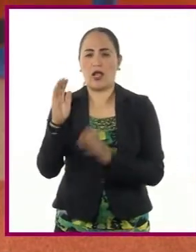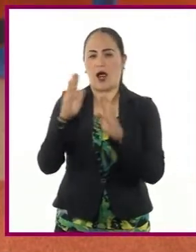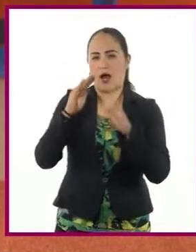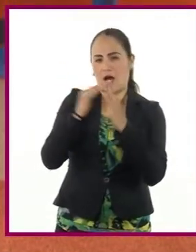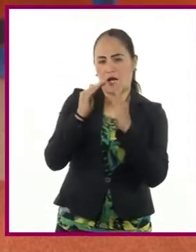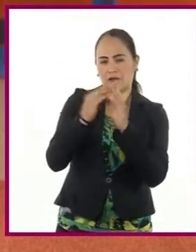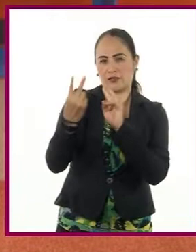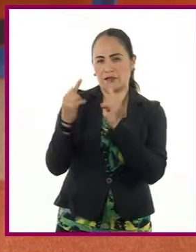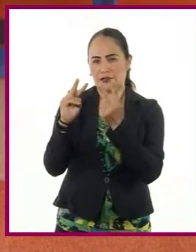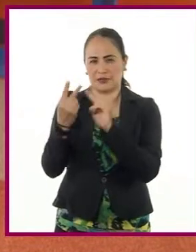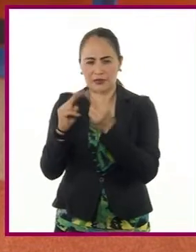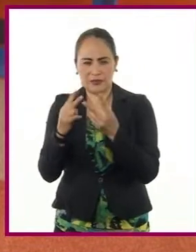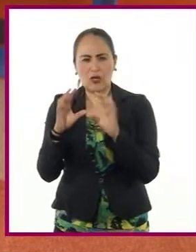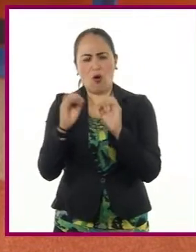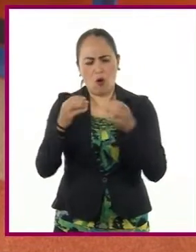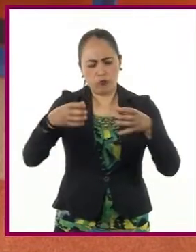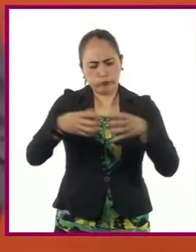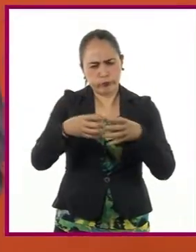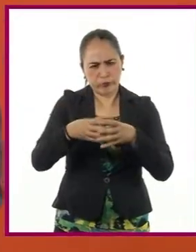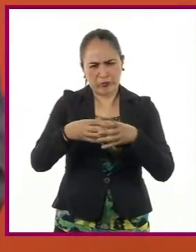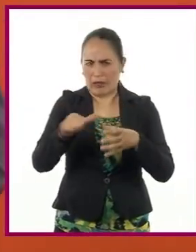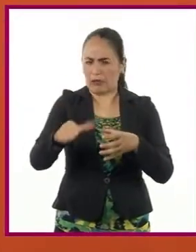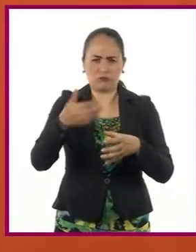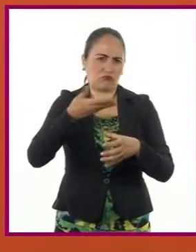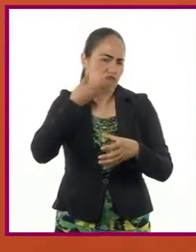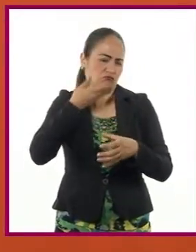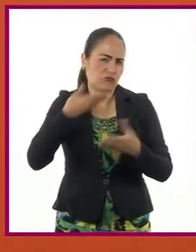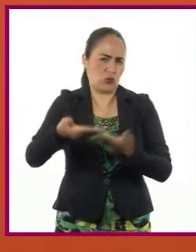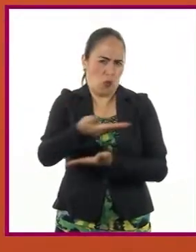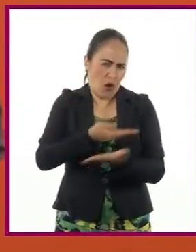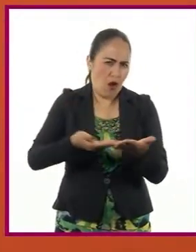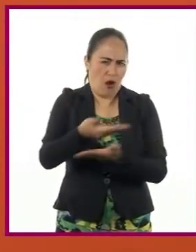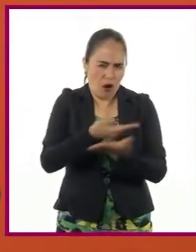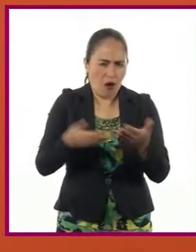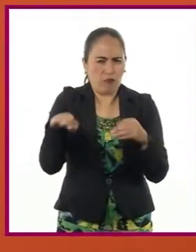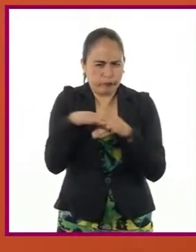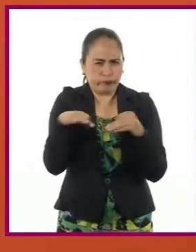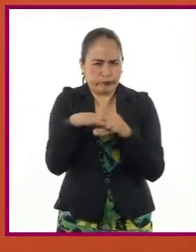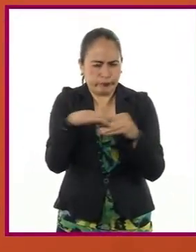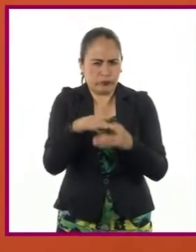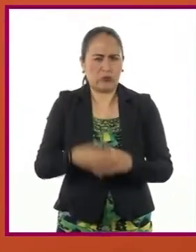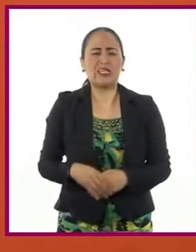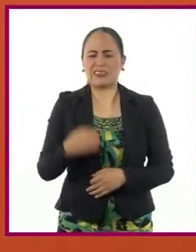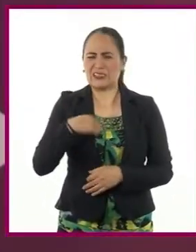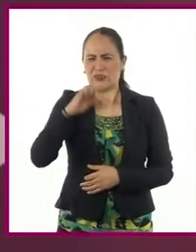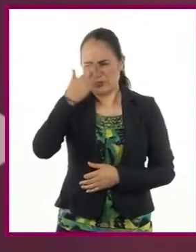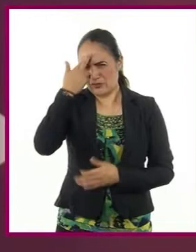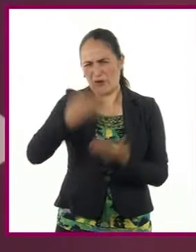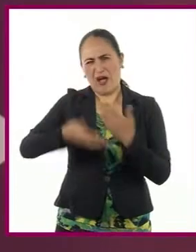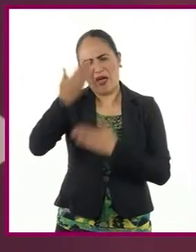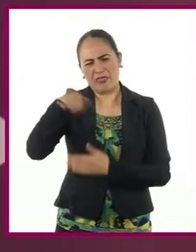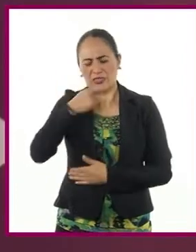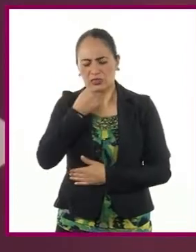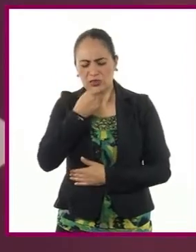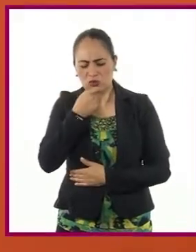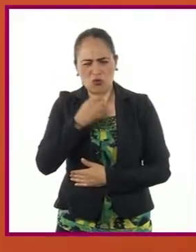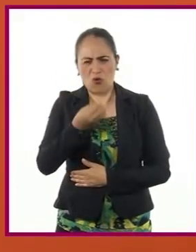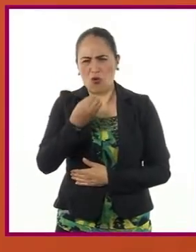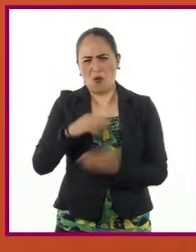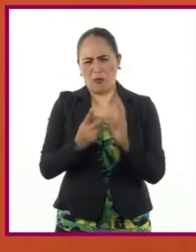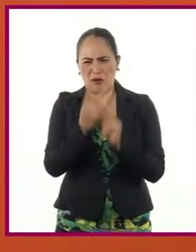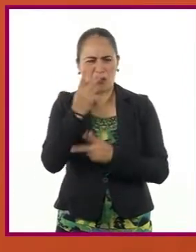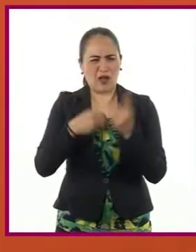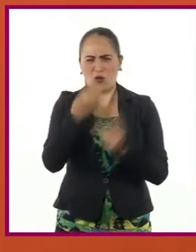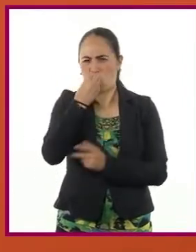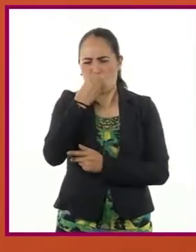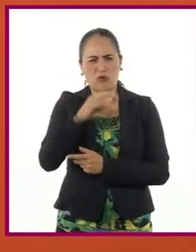vecinos, vecinas y en la comunidad. Cierto. Recuerdo cuando de niño no me gustaba comer verduras y mi mamá todo el tiempo